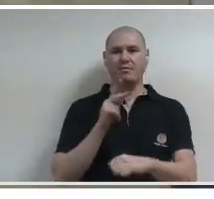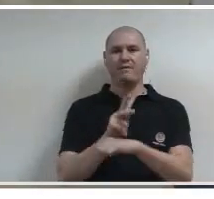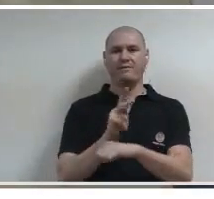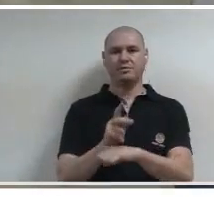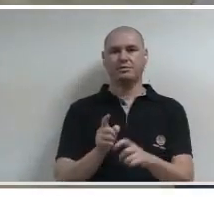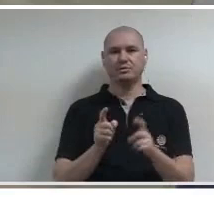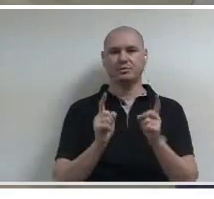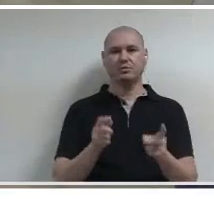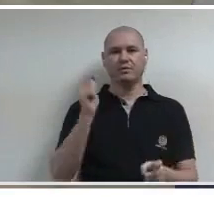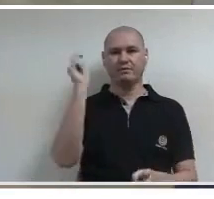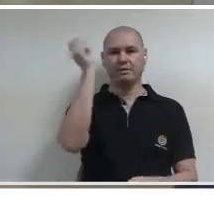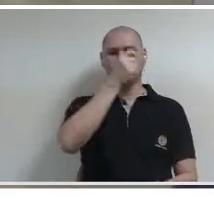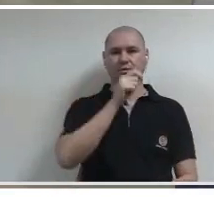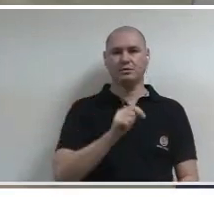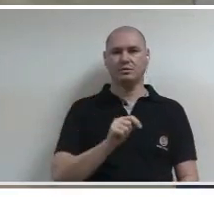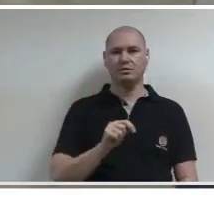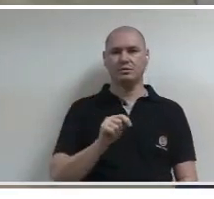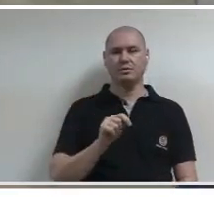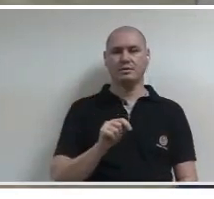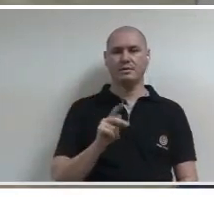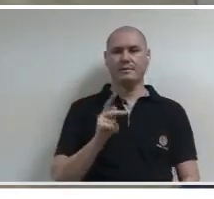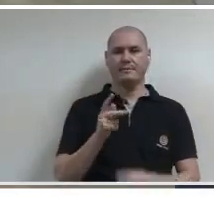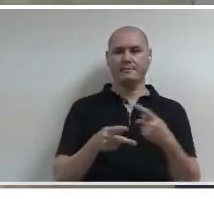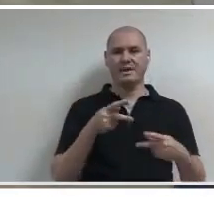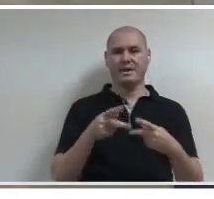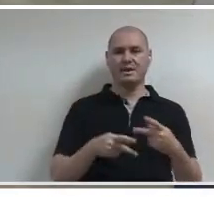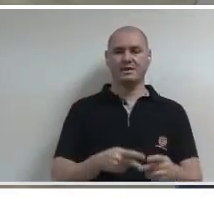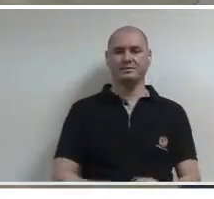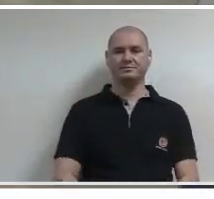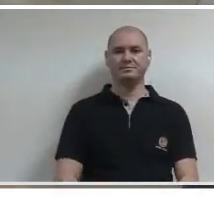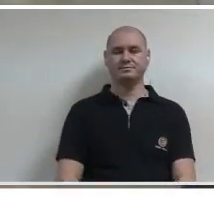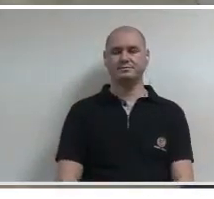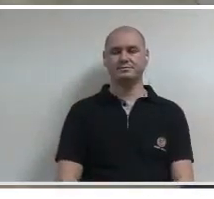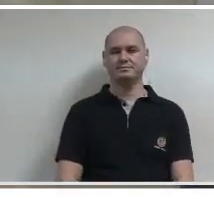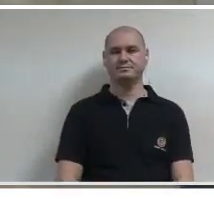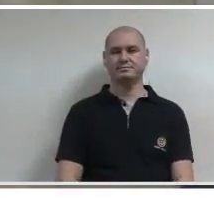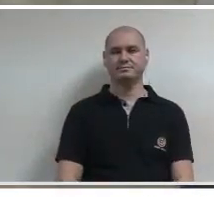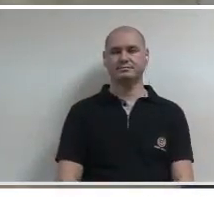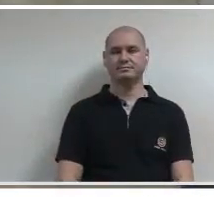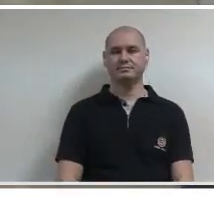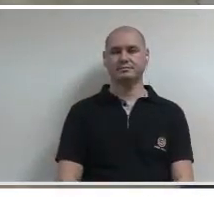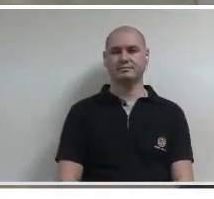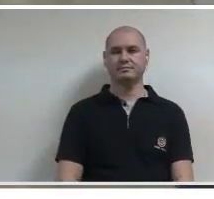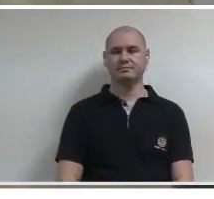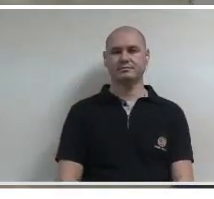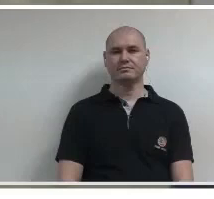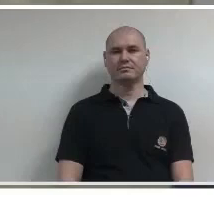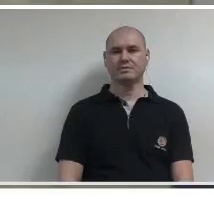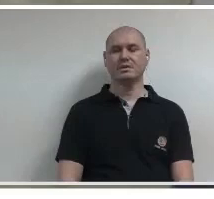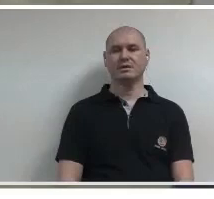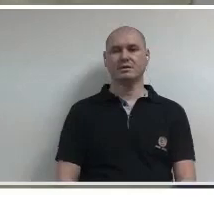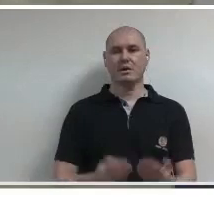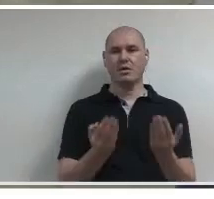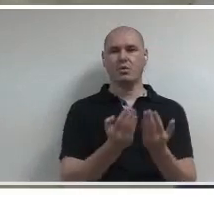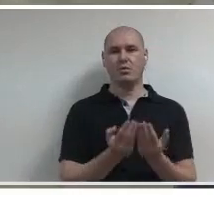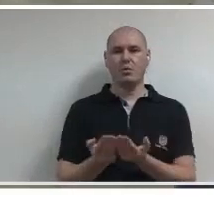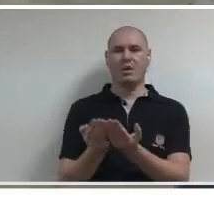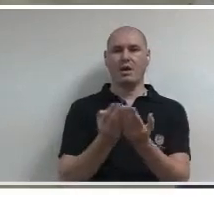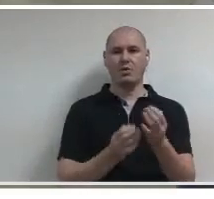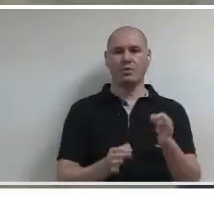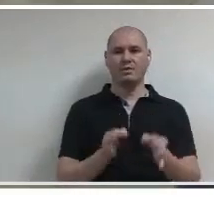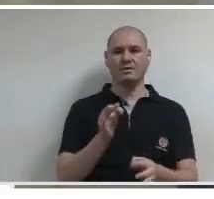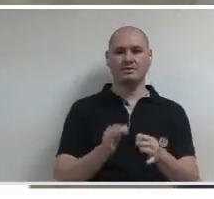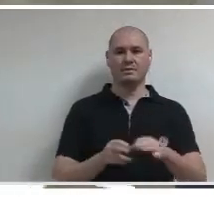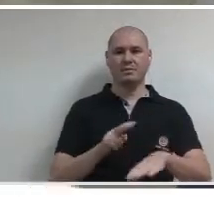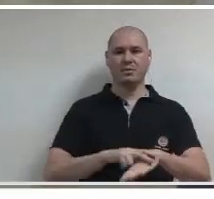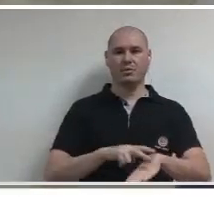UPAP Ayureva, ella de Imbo de Jara, Universidad Nacional de Pilarpe, esta materia me ha venido con